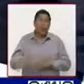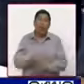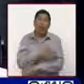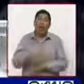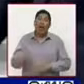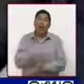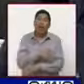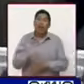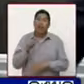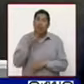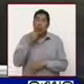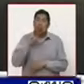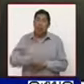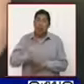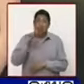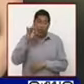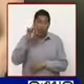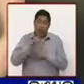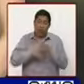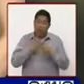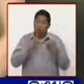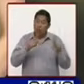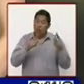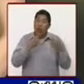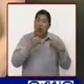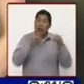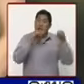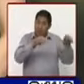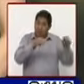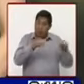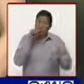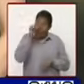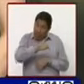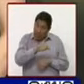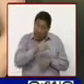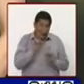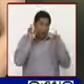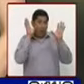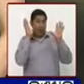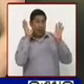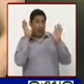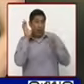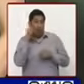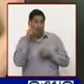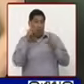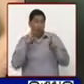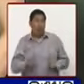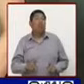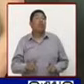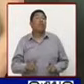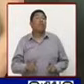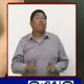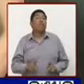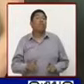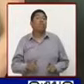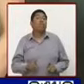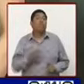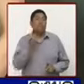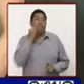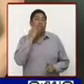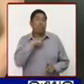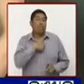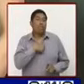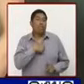calle, una niñita de 8 años fue a una tienda y ha sido sorprendida por una persona que obviamente ha